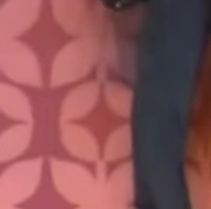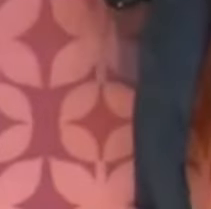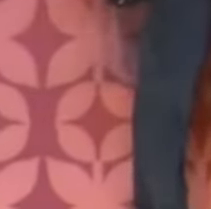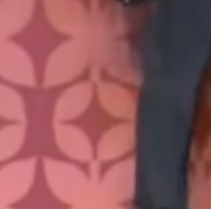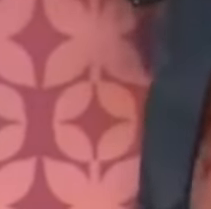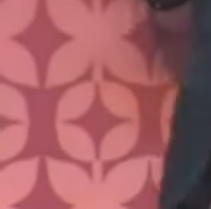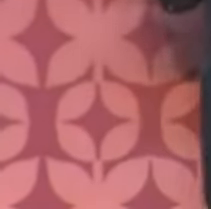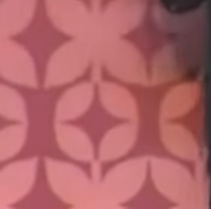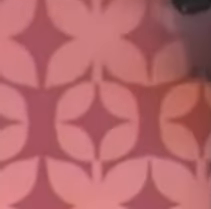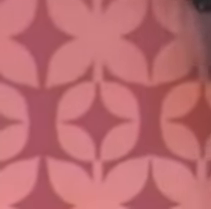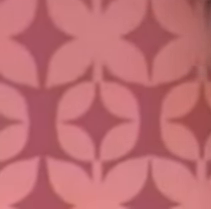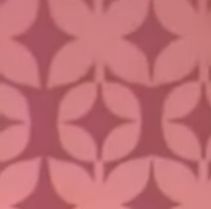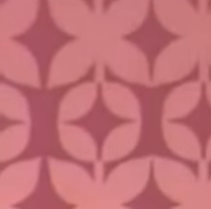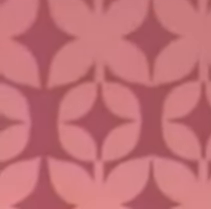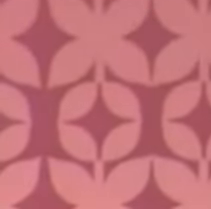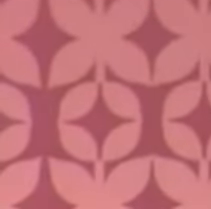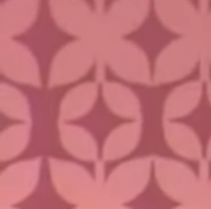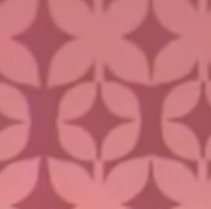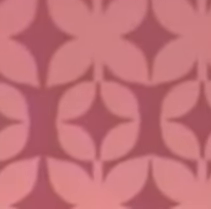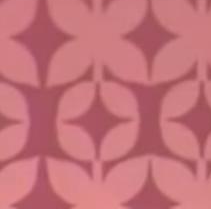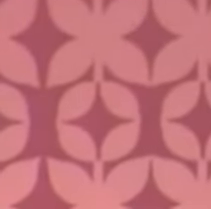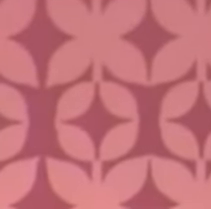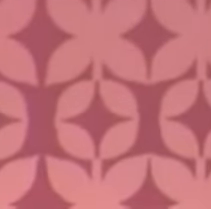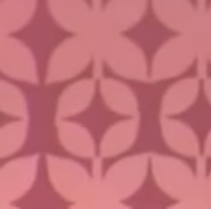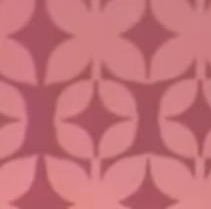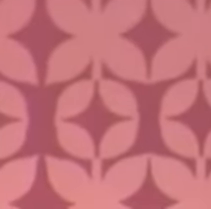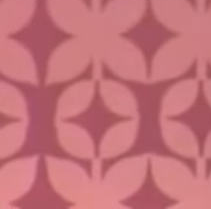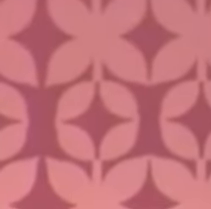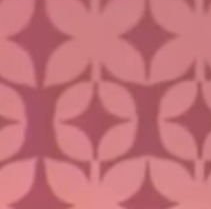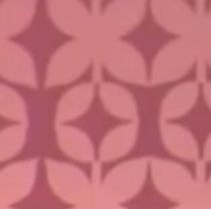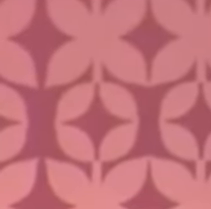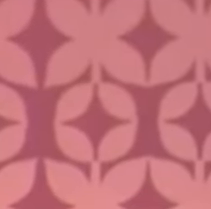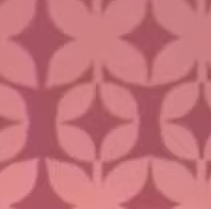la gobernadora constitucional del Estado de México,